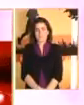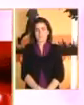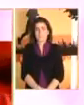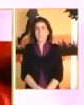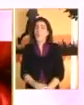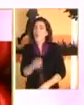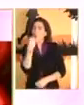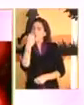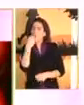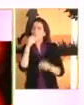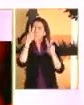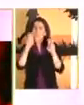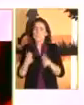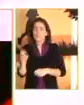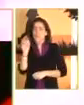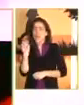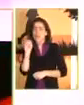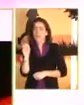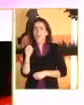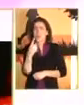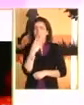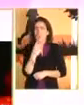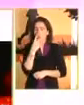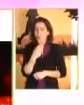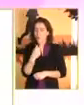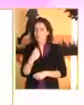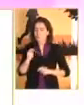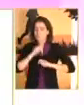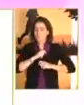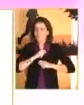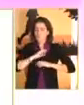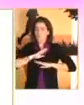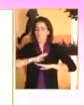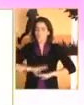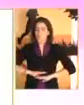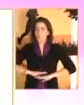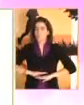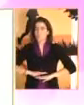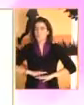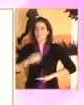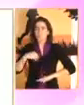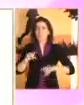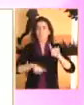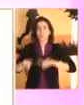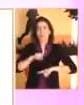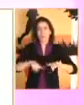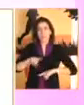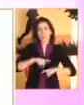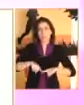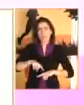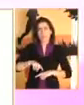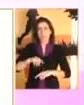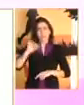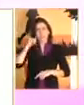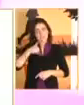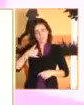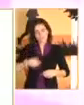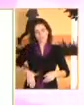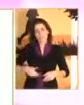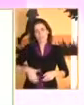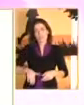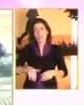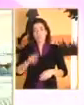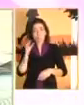¿El consumo de arándano rojo puede reducir en un 50% el riesgo de cistitis en las mujeres? Es una de las